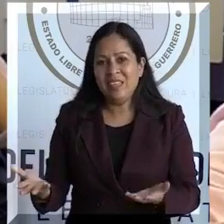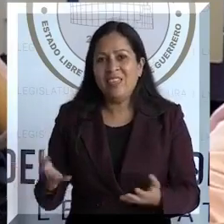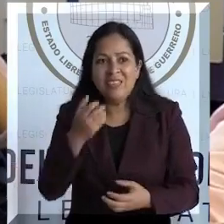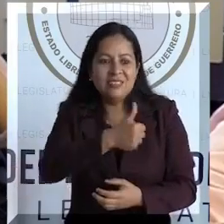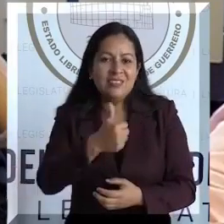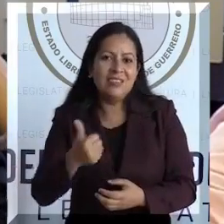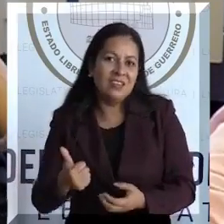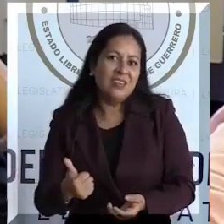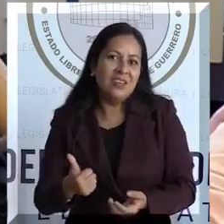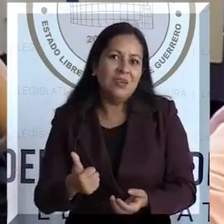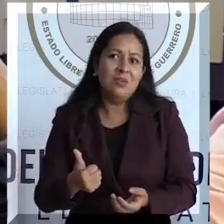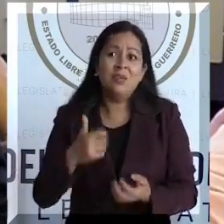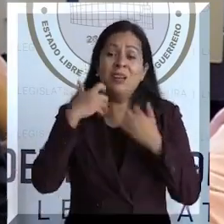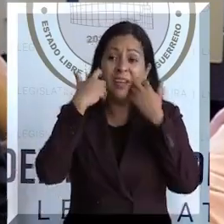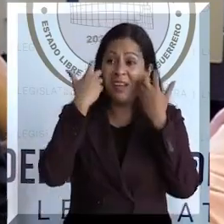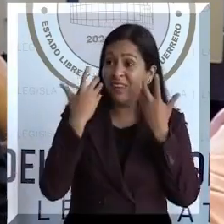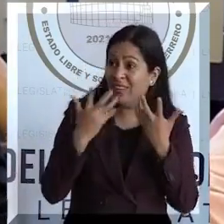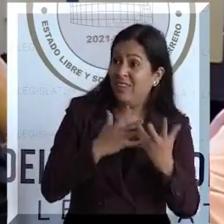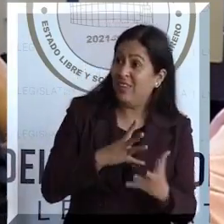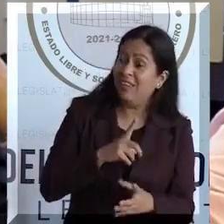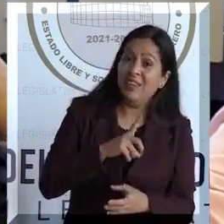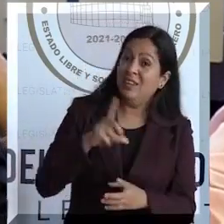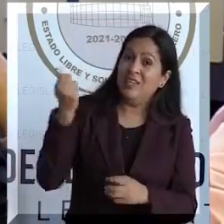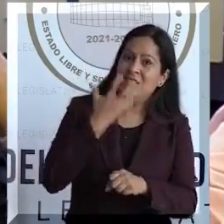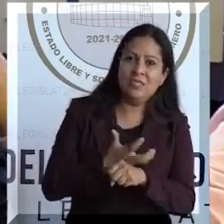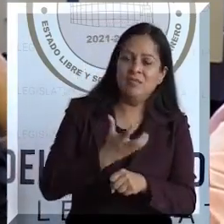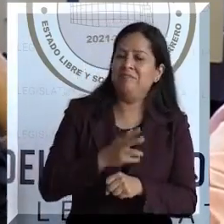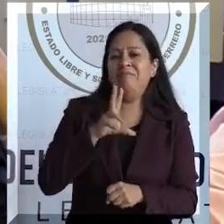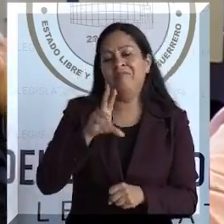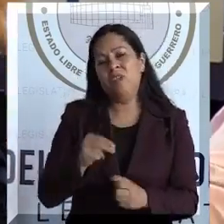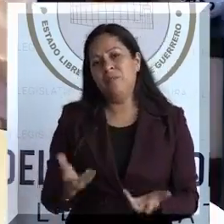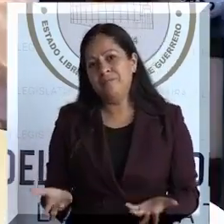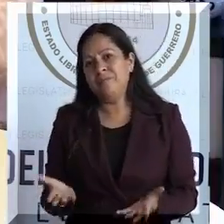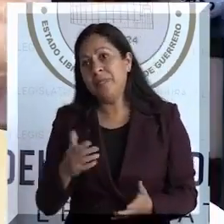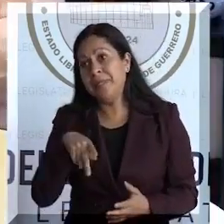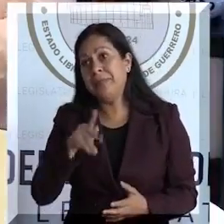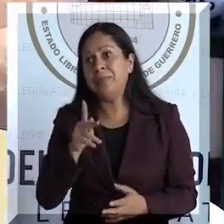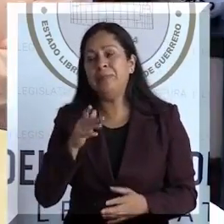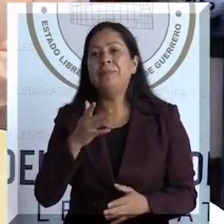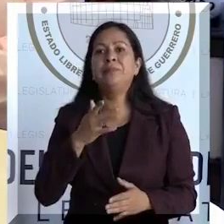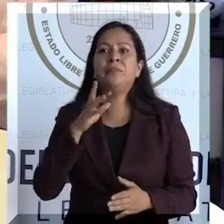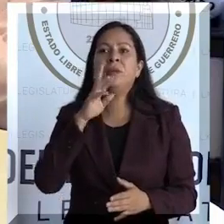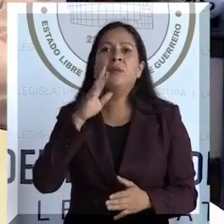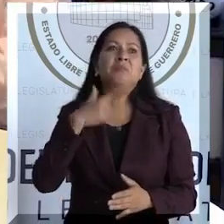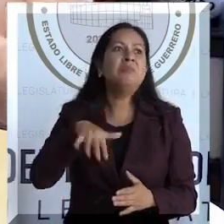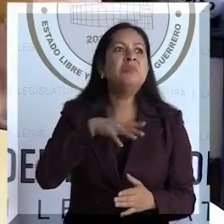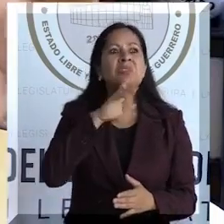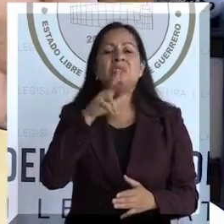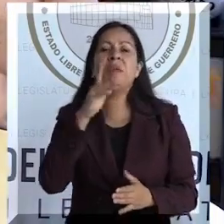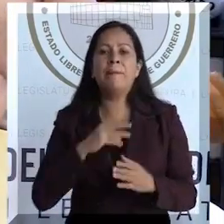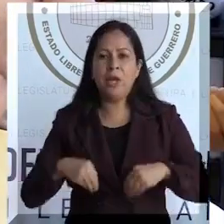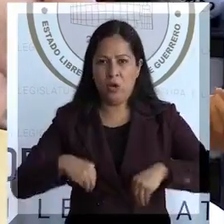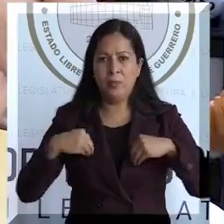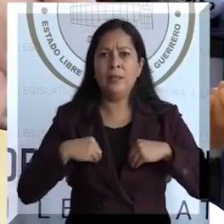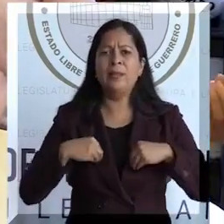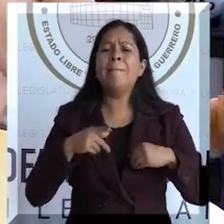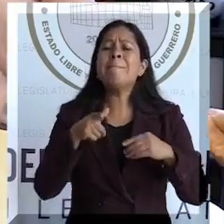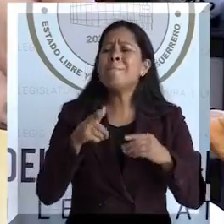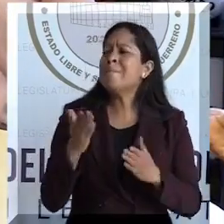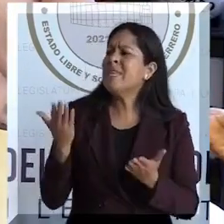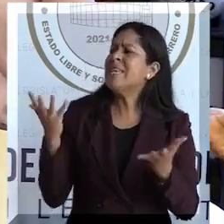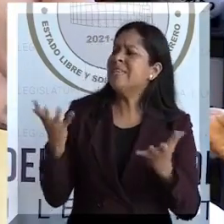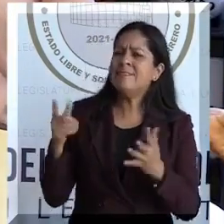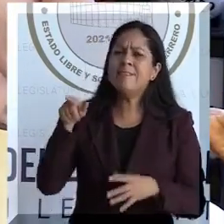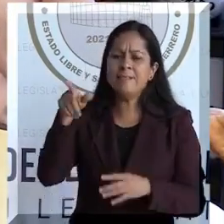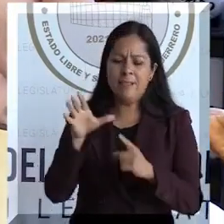buscando pues beneficios para ellos y sus familias. Sin lugar a dudas, diputado. Diputado, ¿qué se está haciendo desde la comisión que